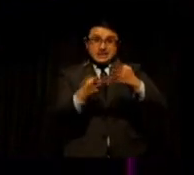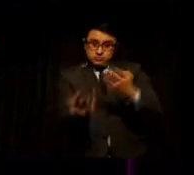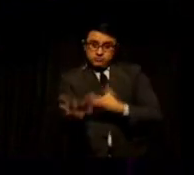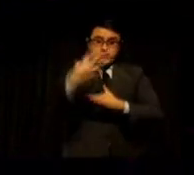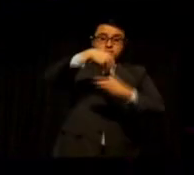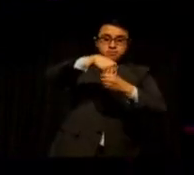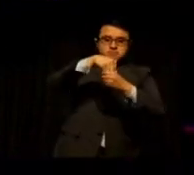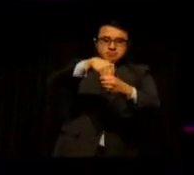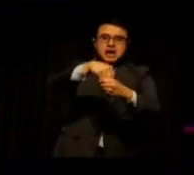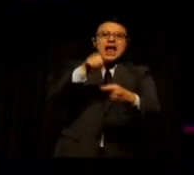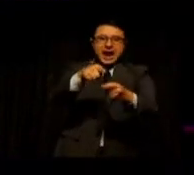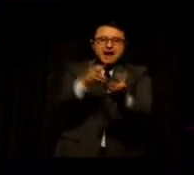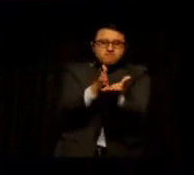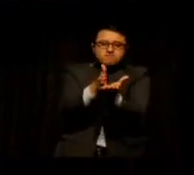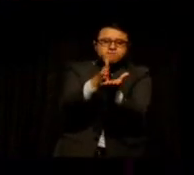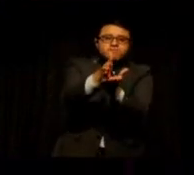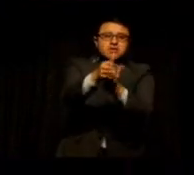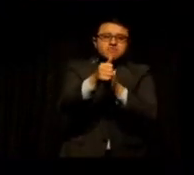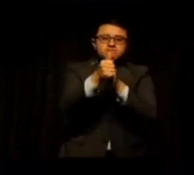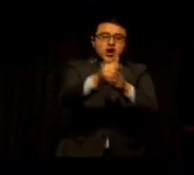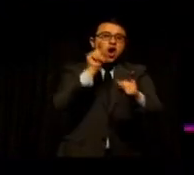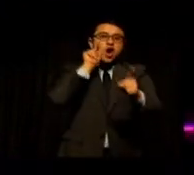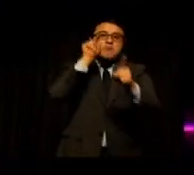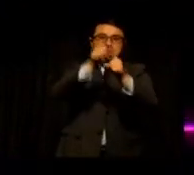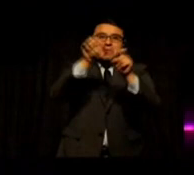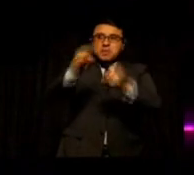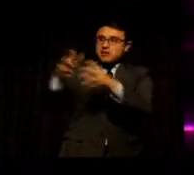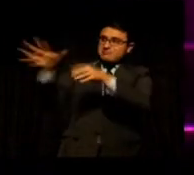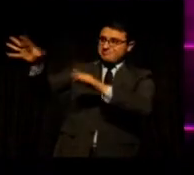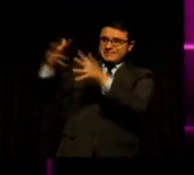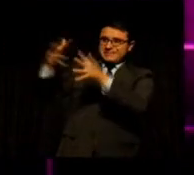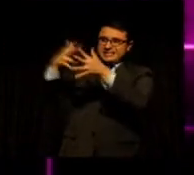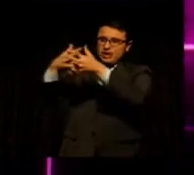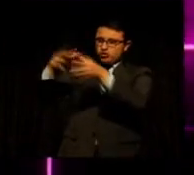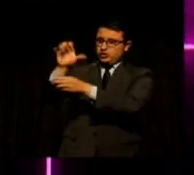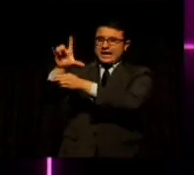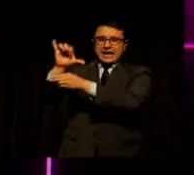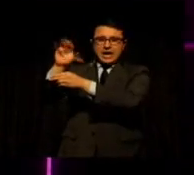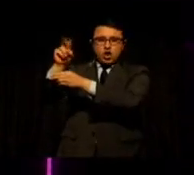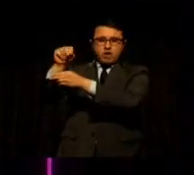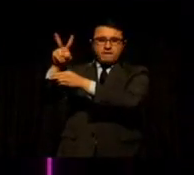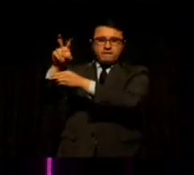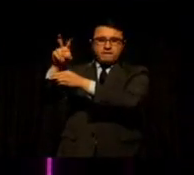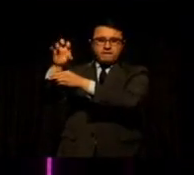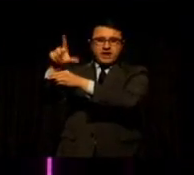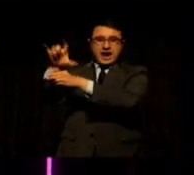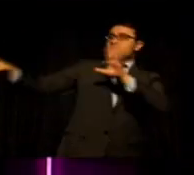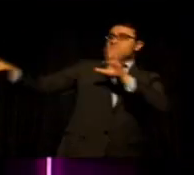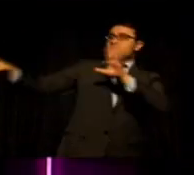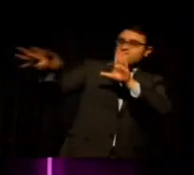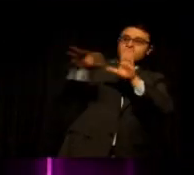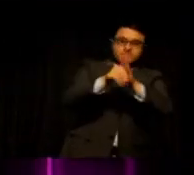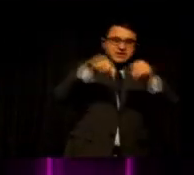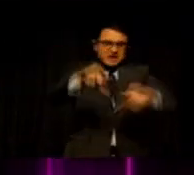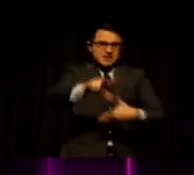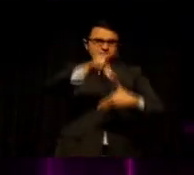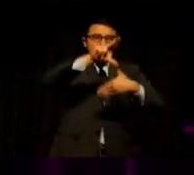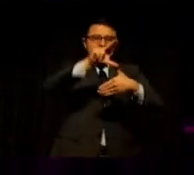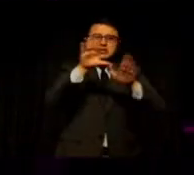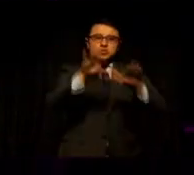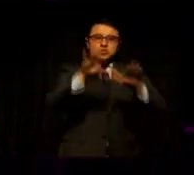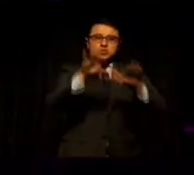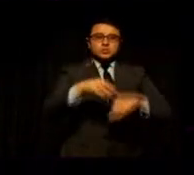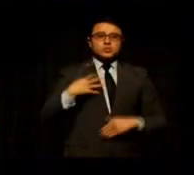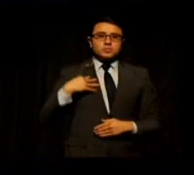para cumplir el propósito de ser el silicon valley de américa latina' pero por un instante es chile por